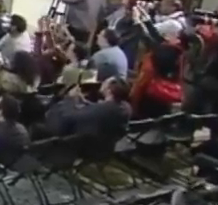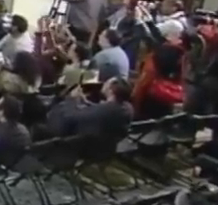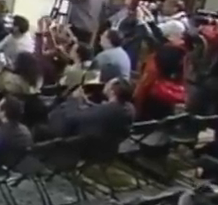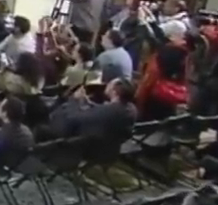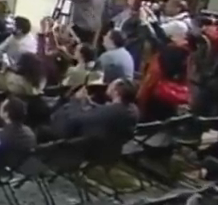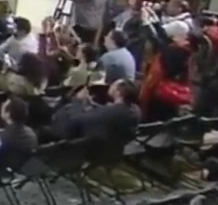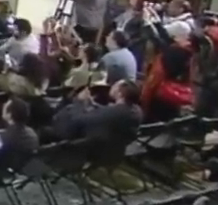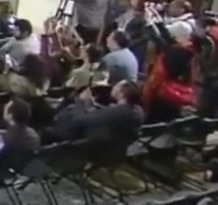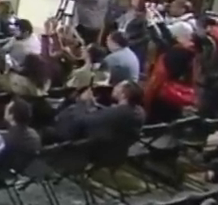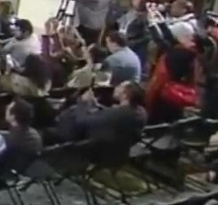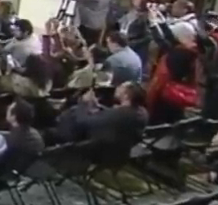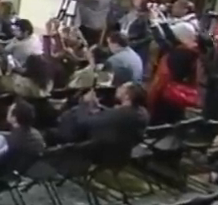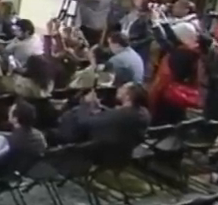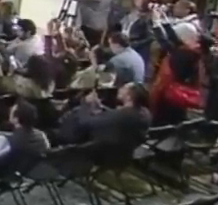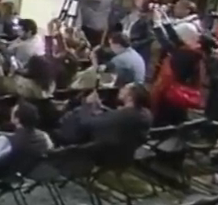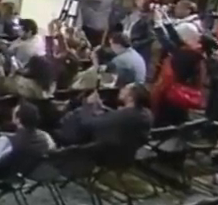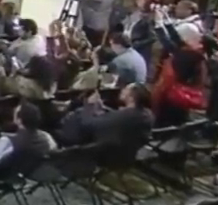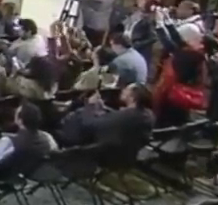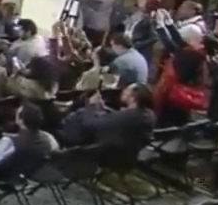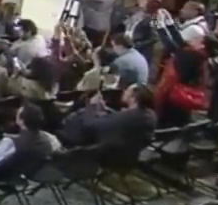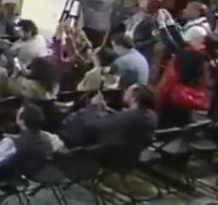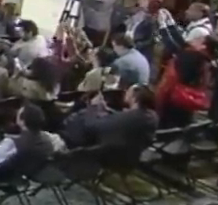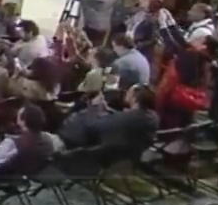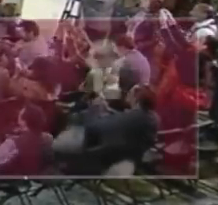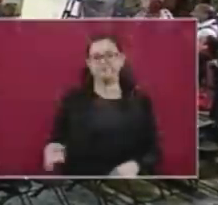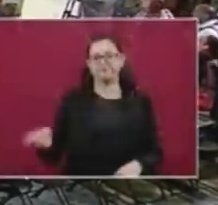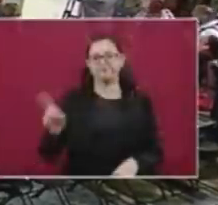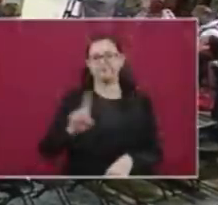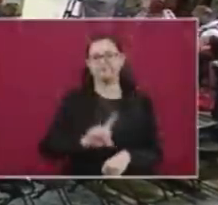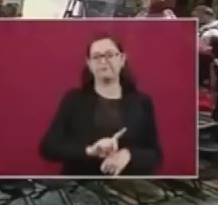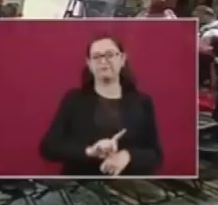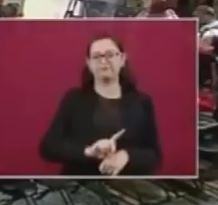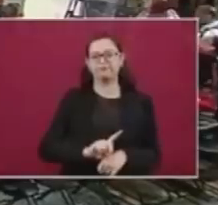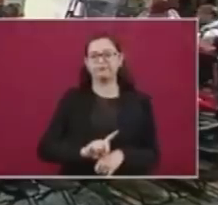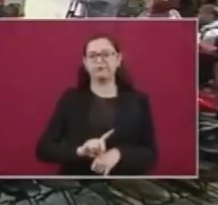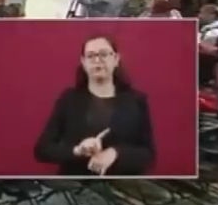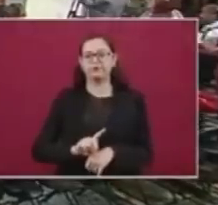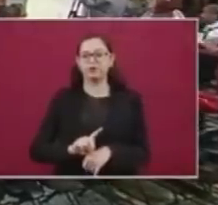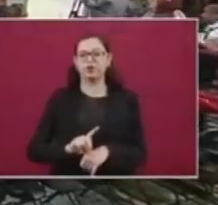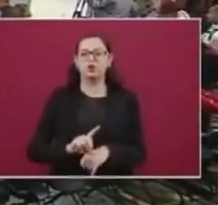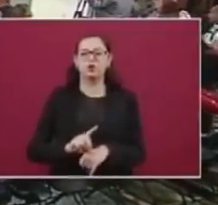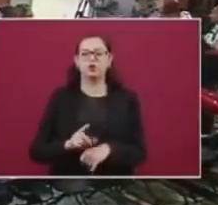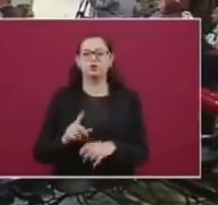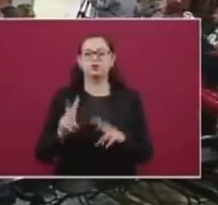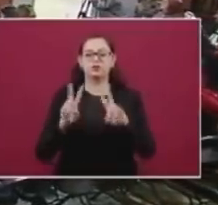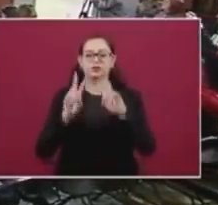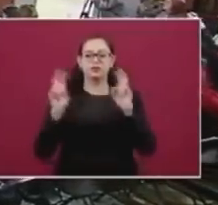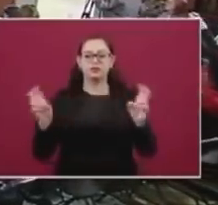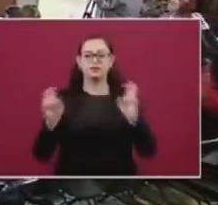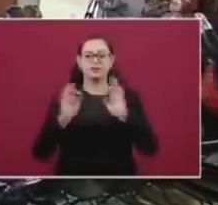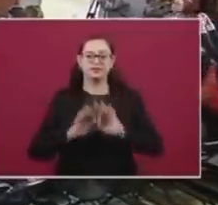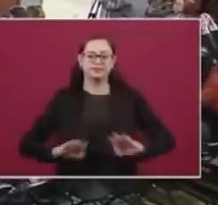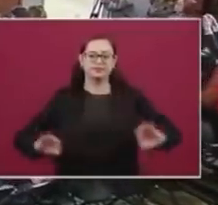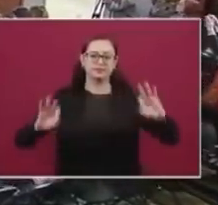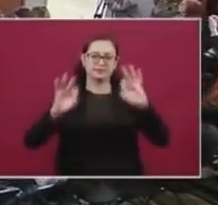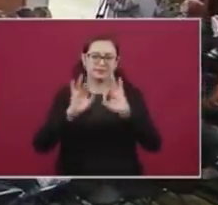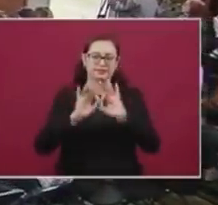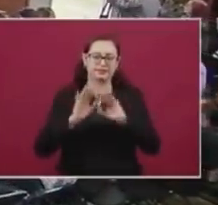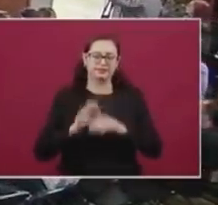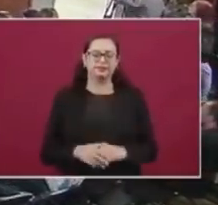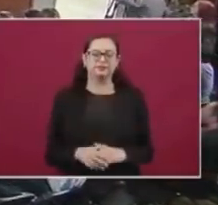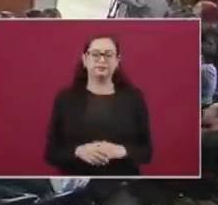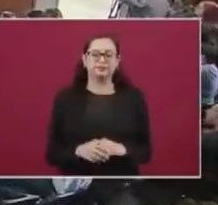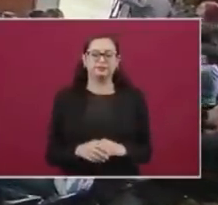Bueno, el día de hoy es un día importante.